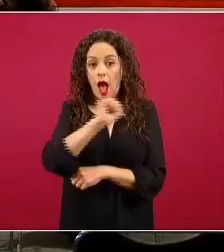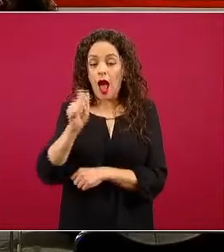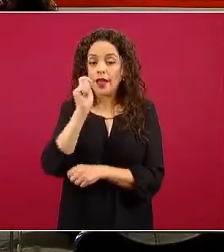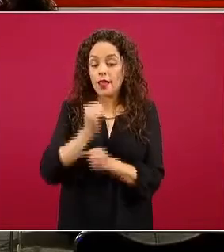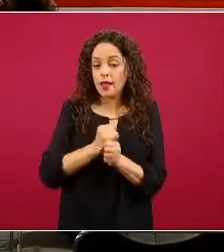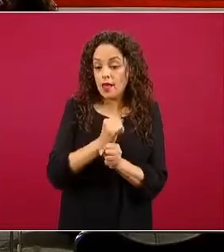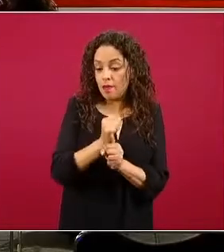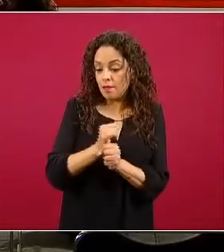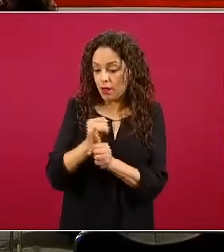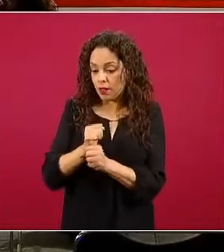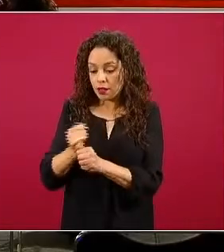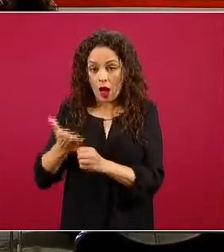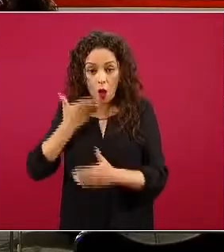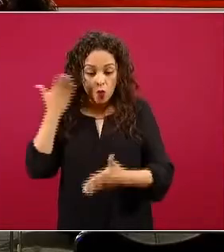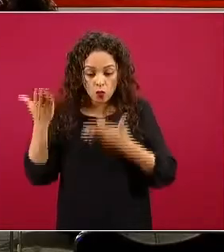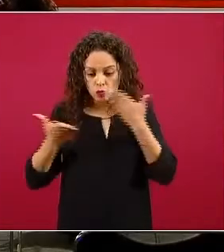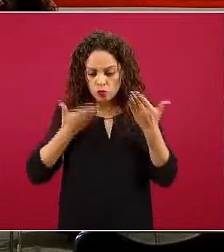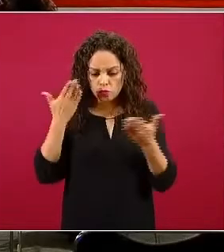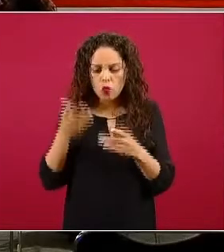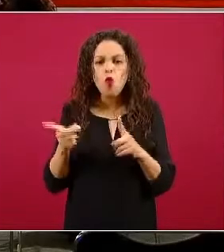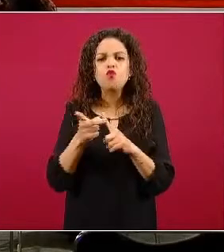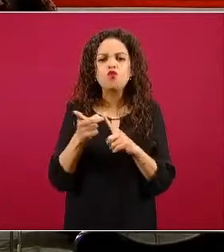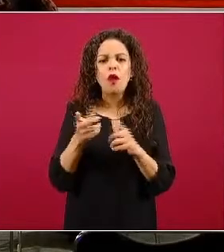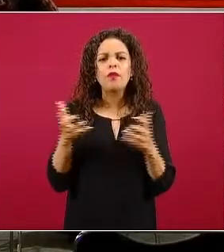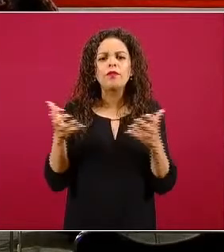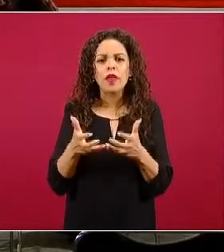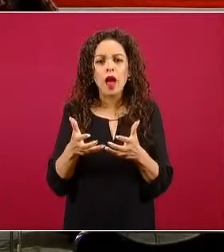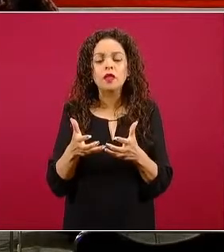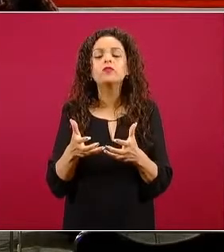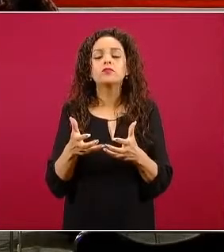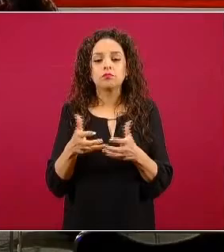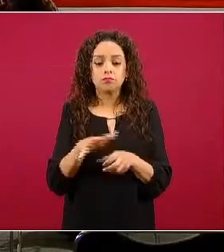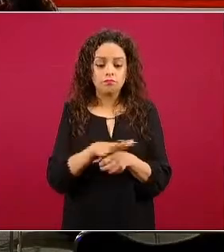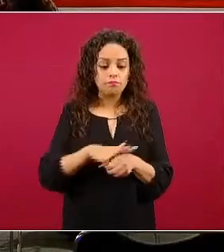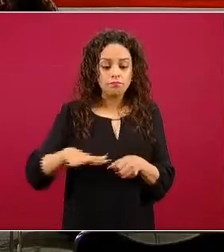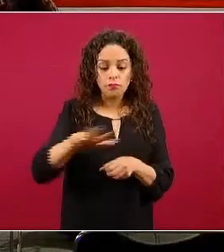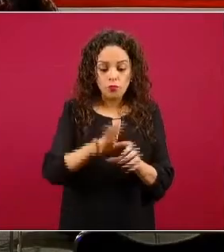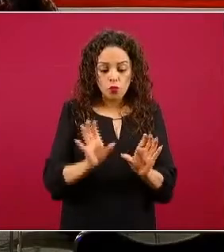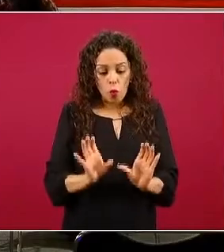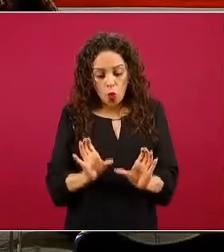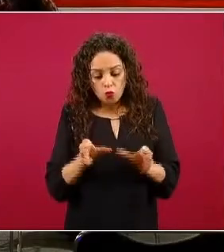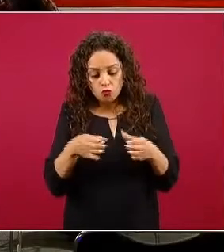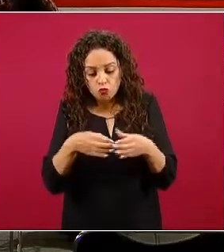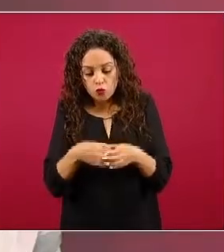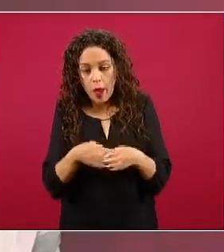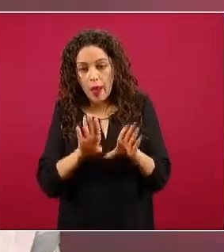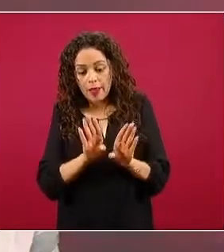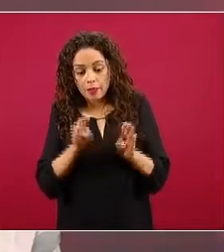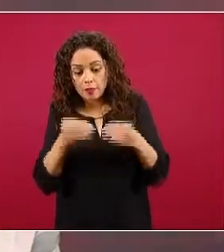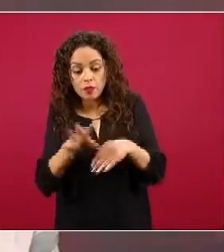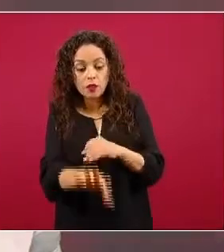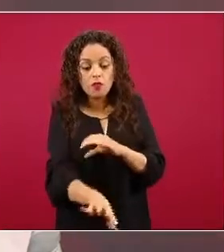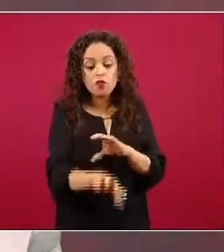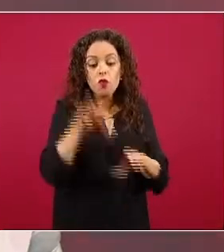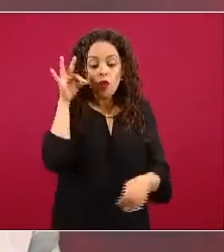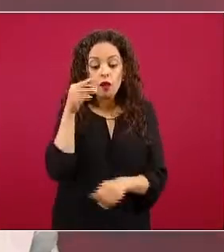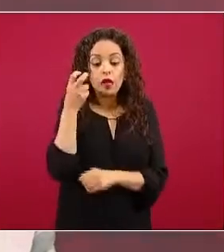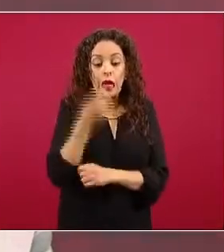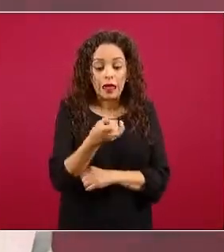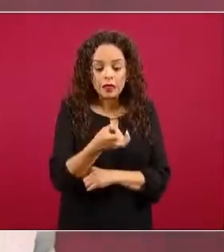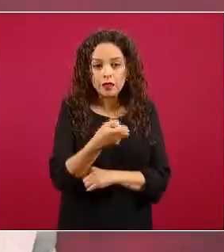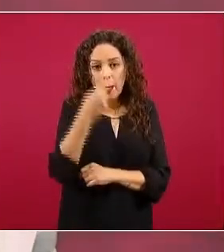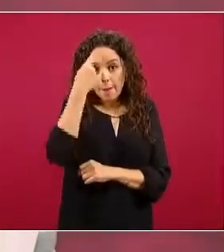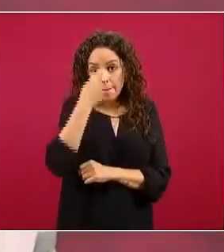en poblaciones pequeñas, específicas, escogidas específicamente para estar